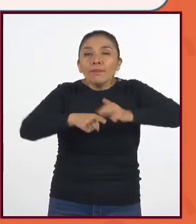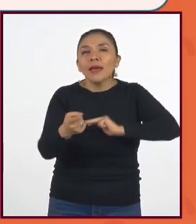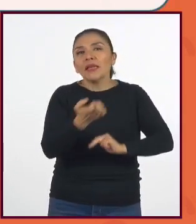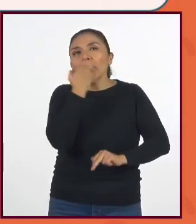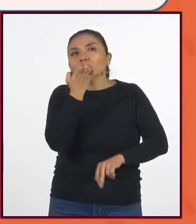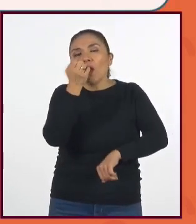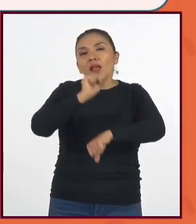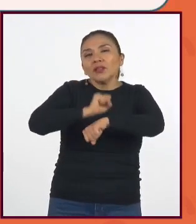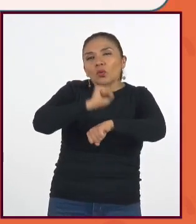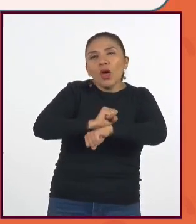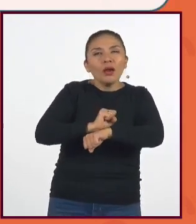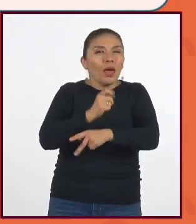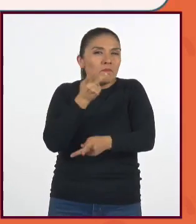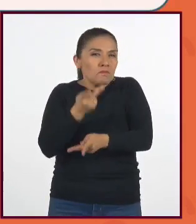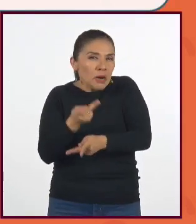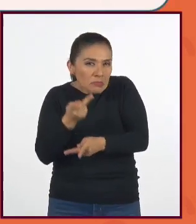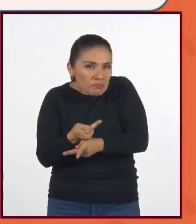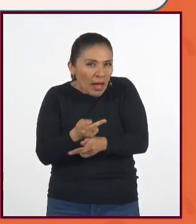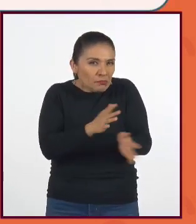secundaria, preparatoria,